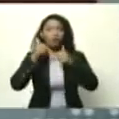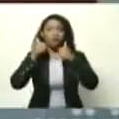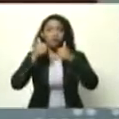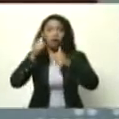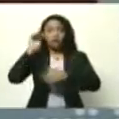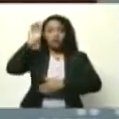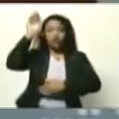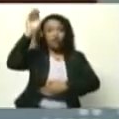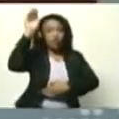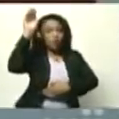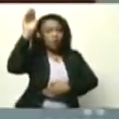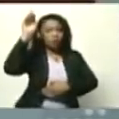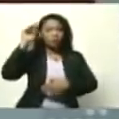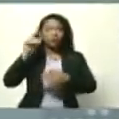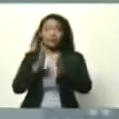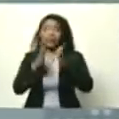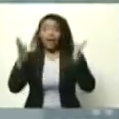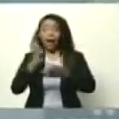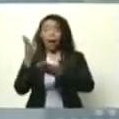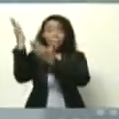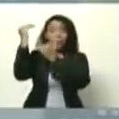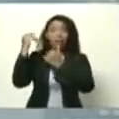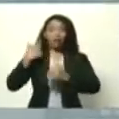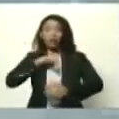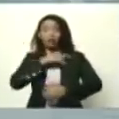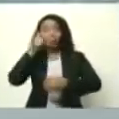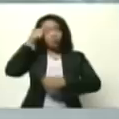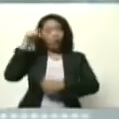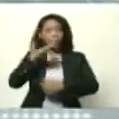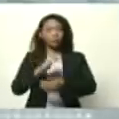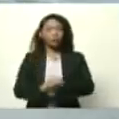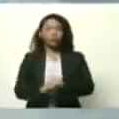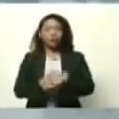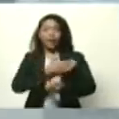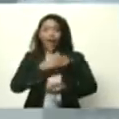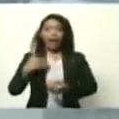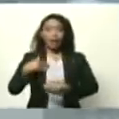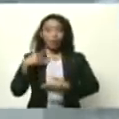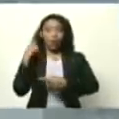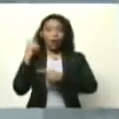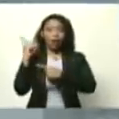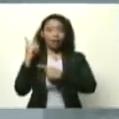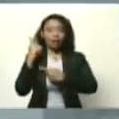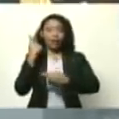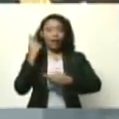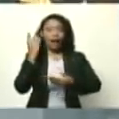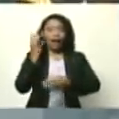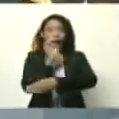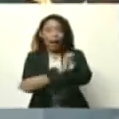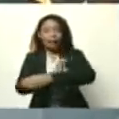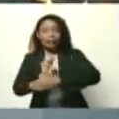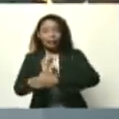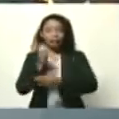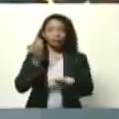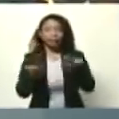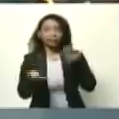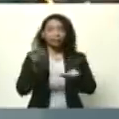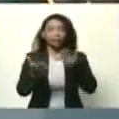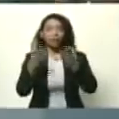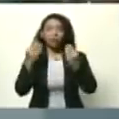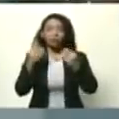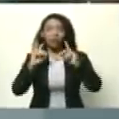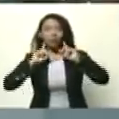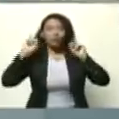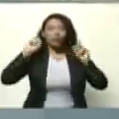por un futuro de gran esperanza para nuestro pueblo. Así que queríamos dar este balance, felicitarlos a todos con mucha